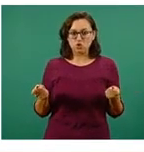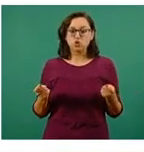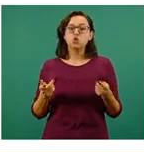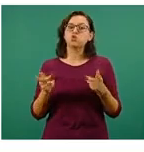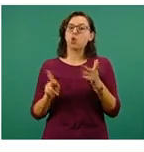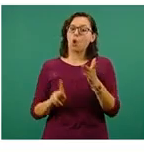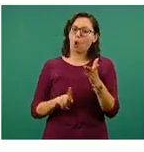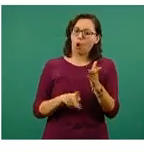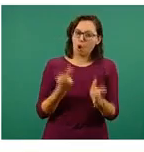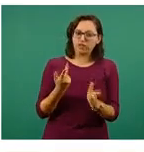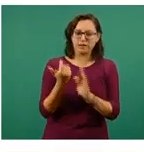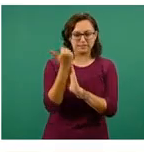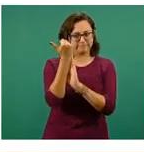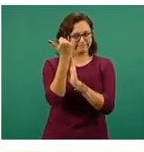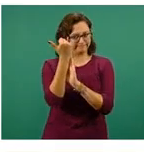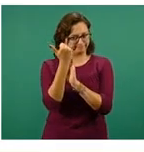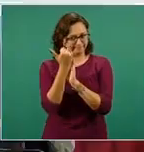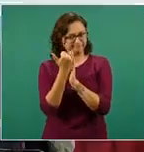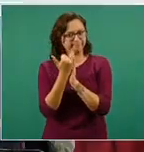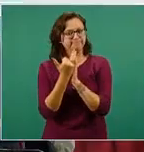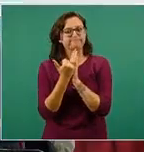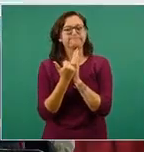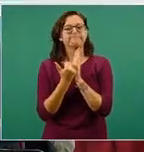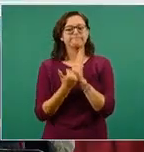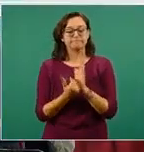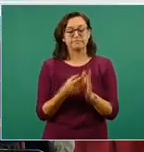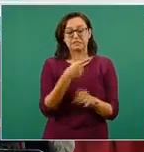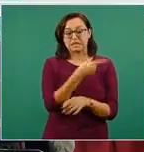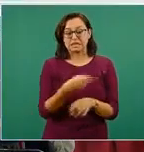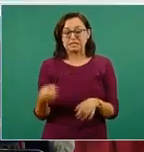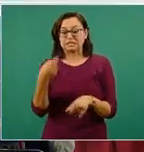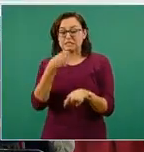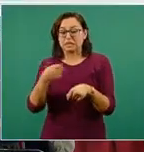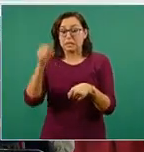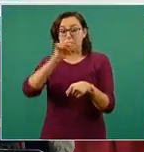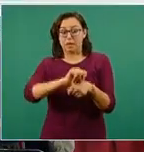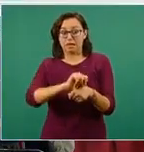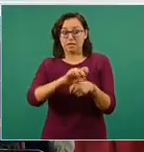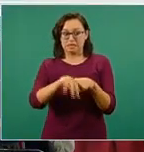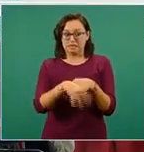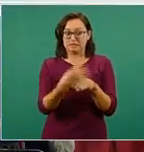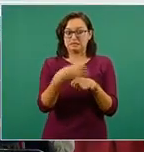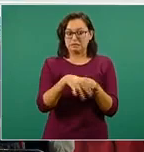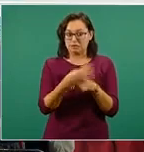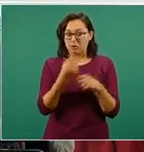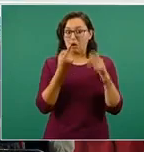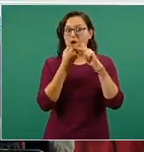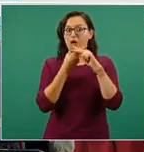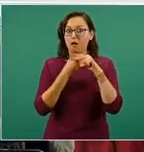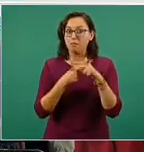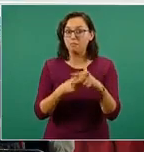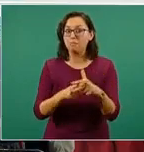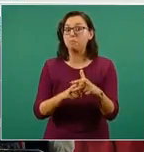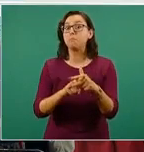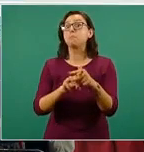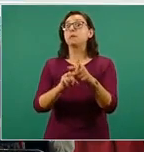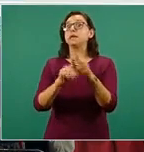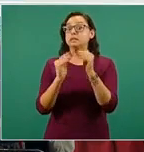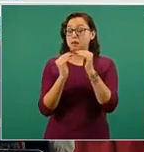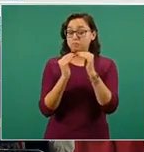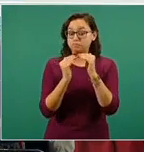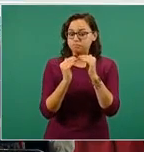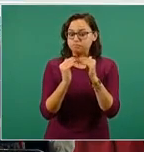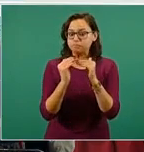evitar que este incremento de casos en esa semana 14 fuera o significara el inicio de una tercera ola.